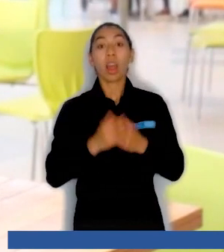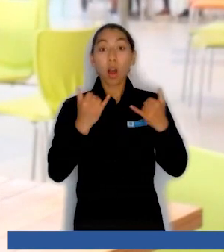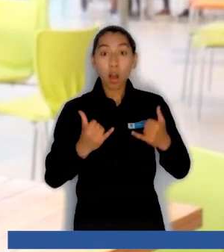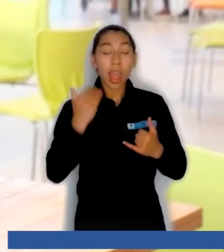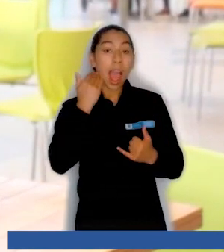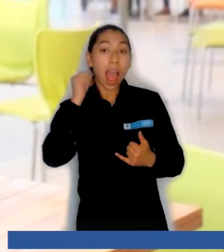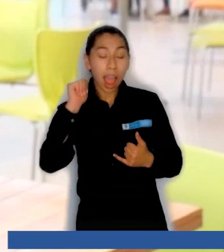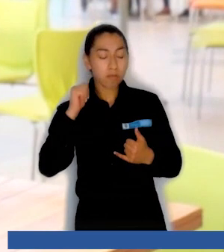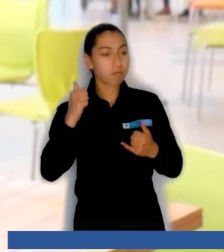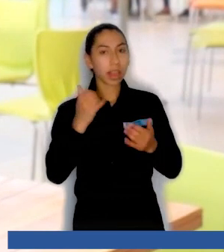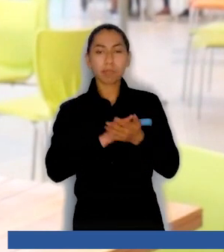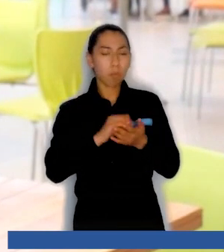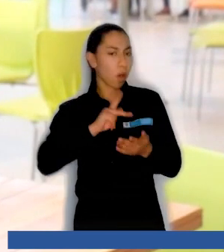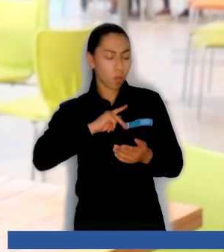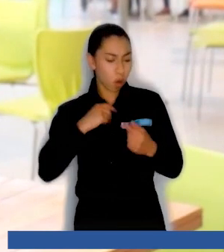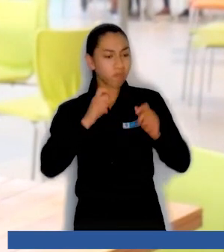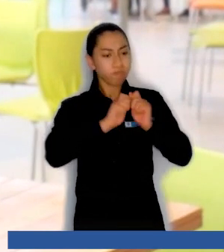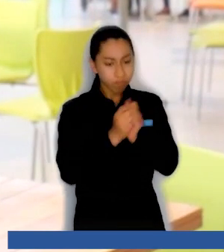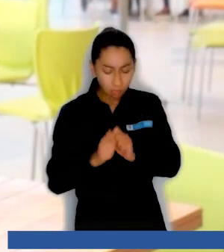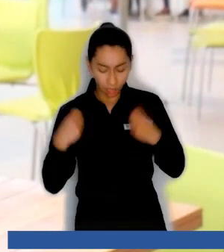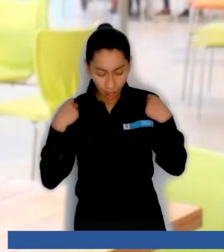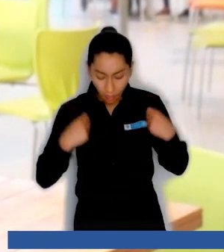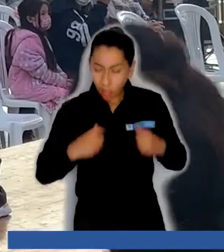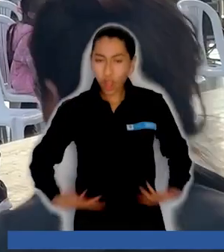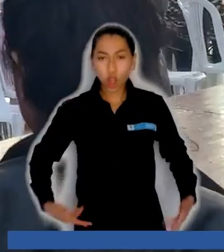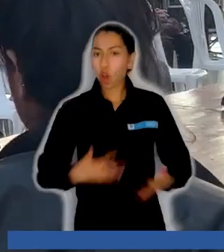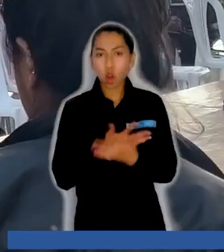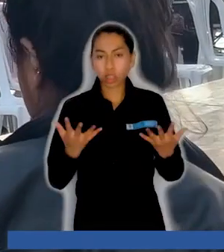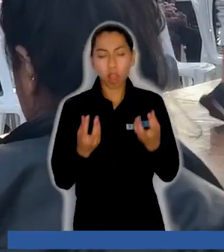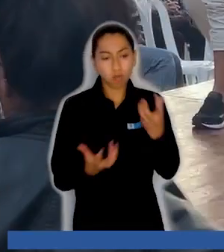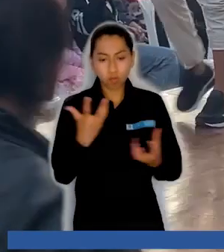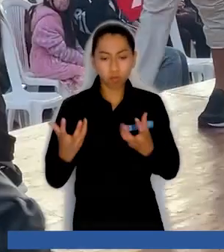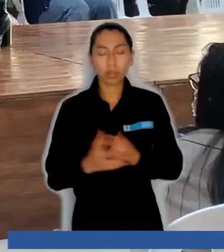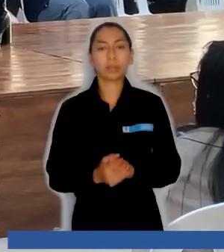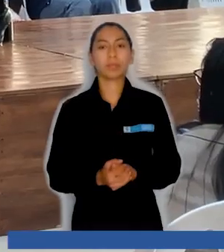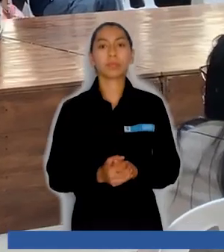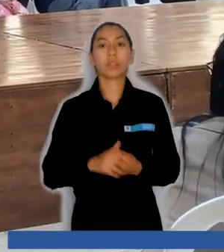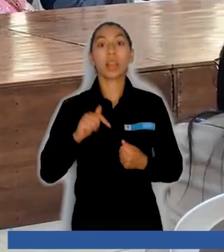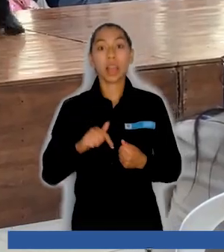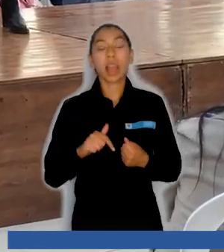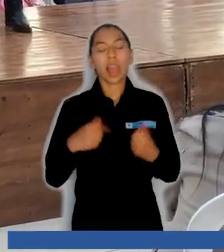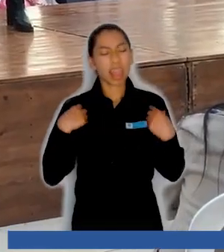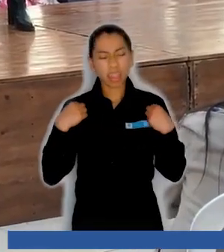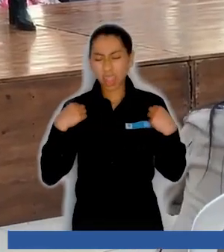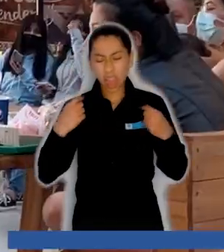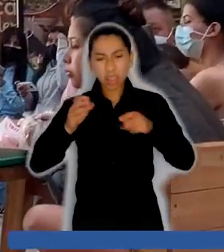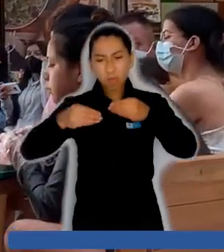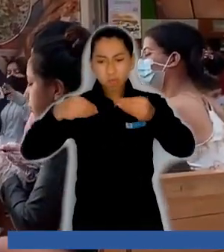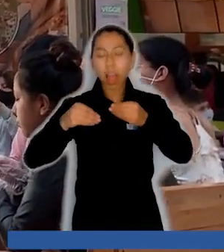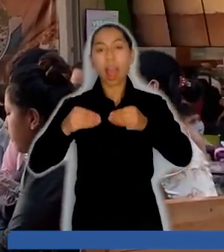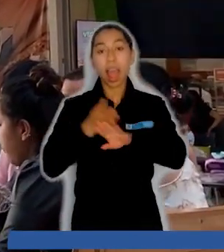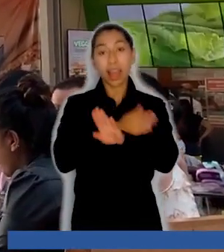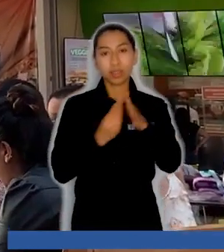elaborado sus prendas para todo el tema que tiene que ver con cocina. Las prendas fueron confeccionadas con las telas donadas